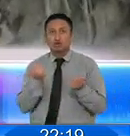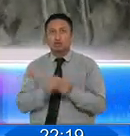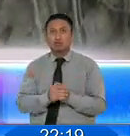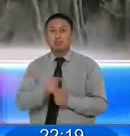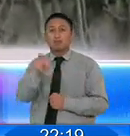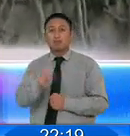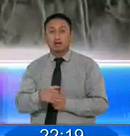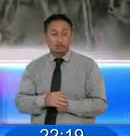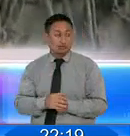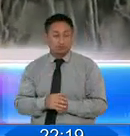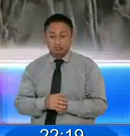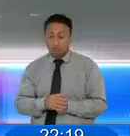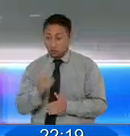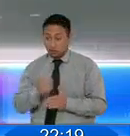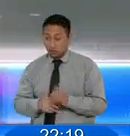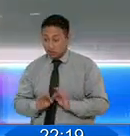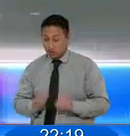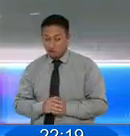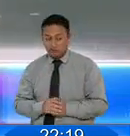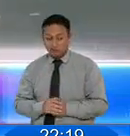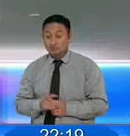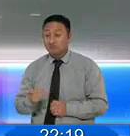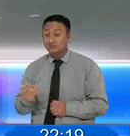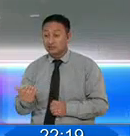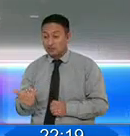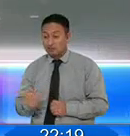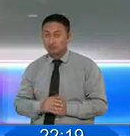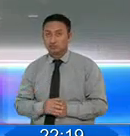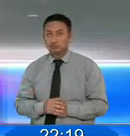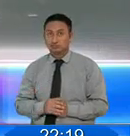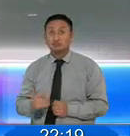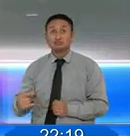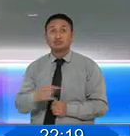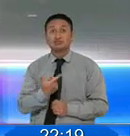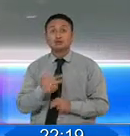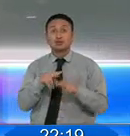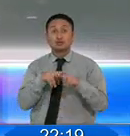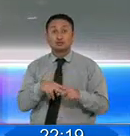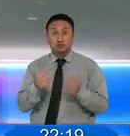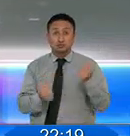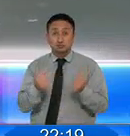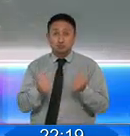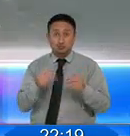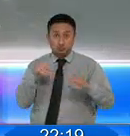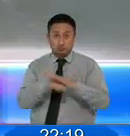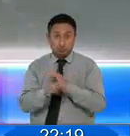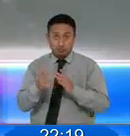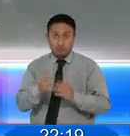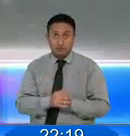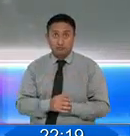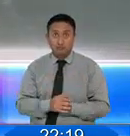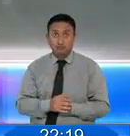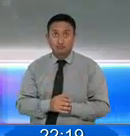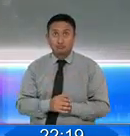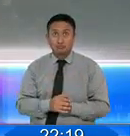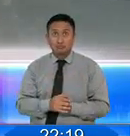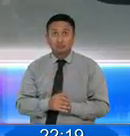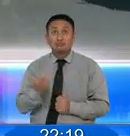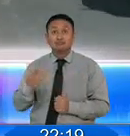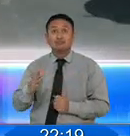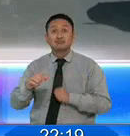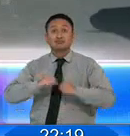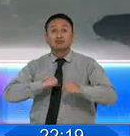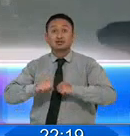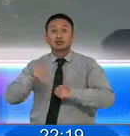sospechoso pidió dinero a cambio de no sancionar a un conductor que no tenía la revisión vehicular para circular en el DMQ porque el trámite